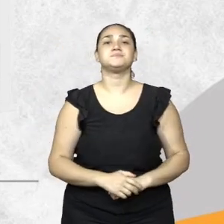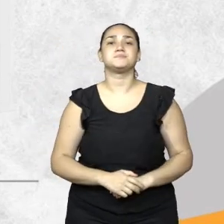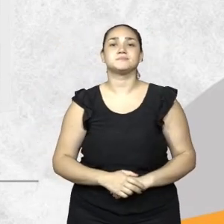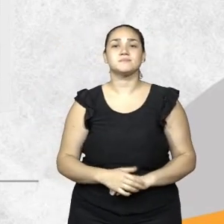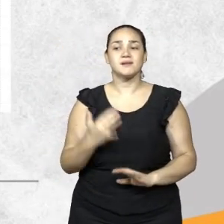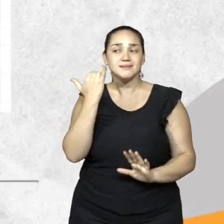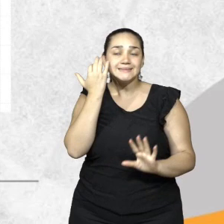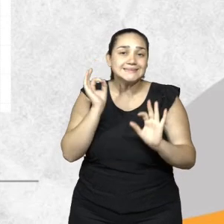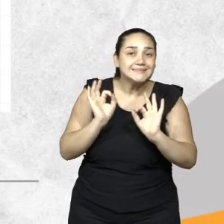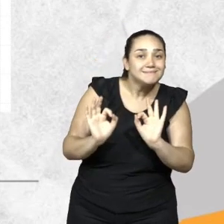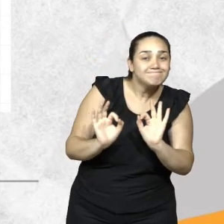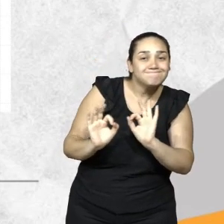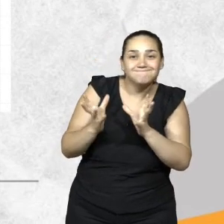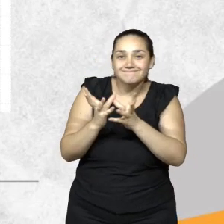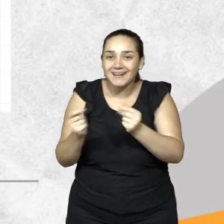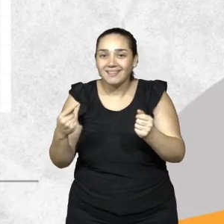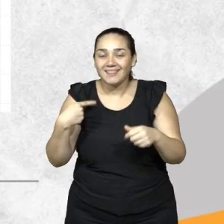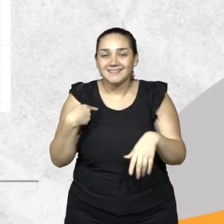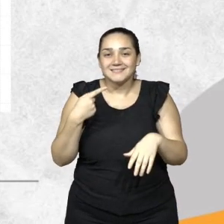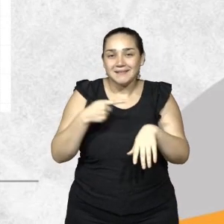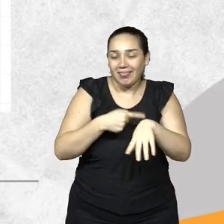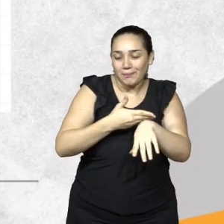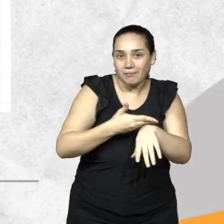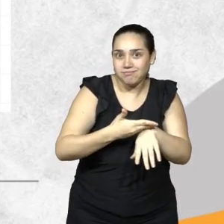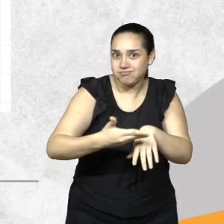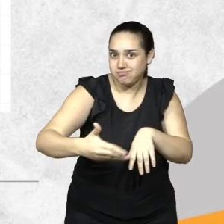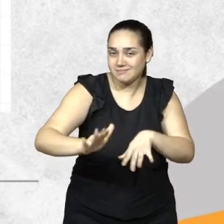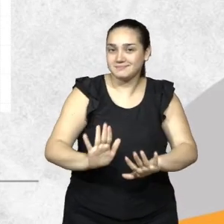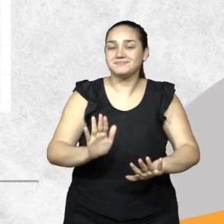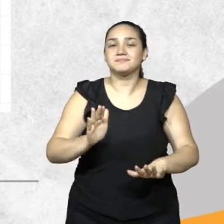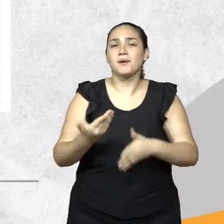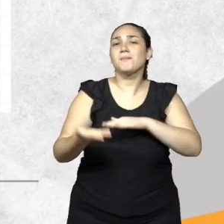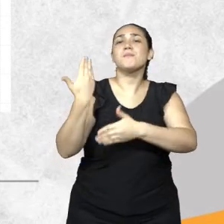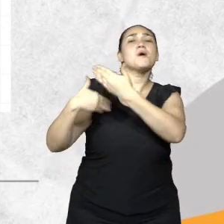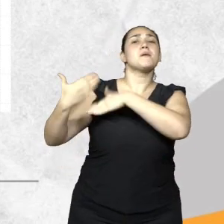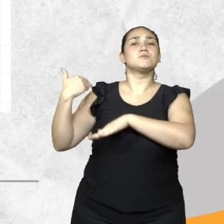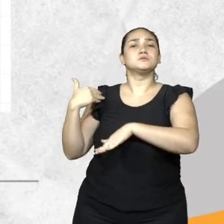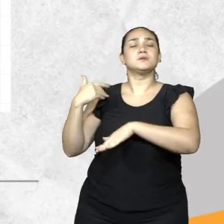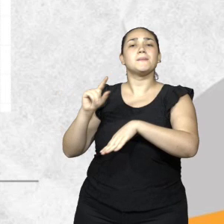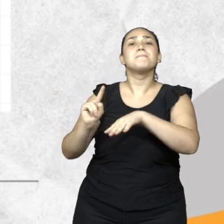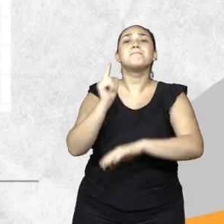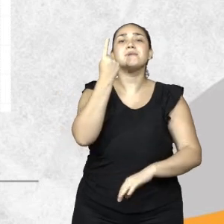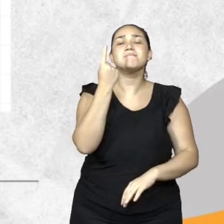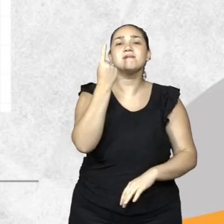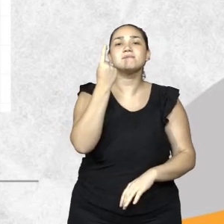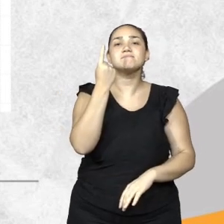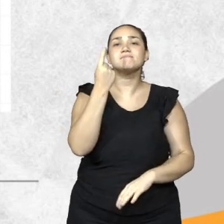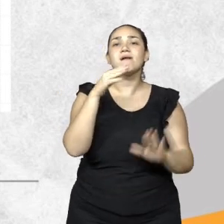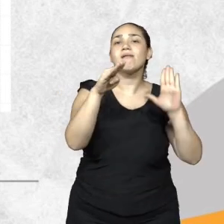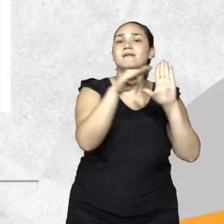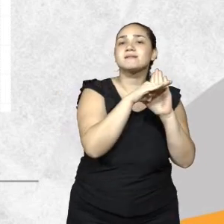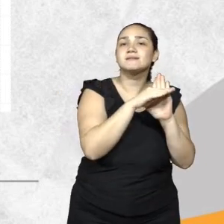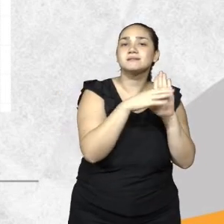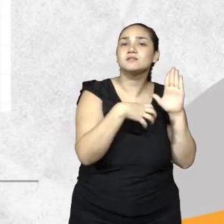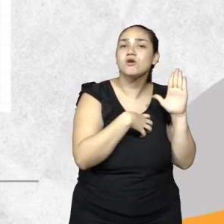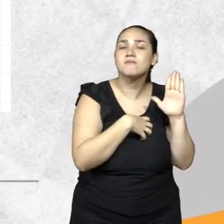Ya para cerrar, porque ya sé que estoy fuera de tiempo, recapitulemos. Primer requisito o característica